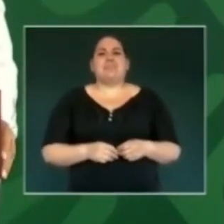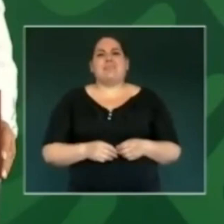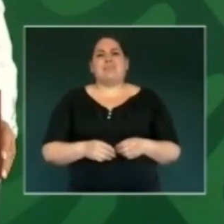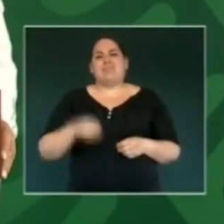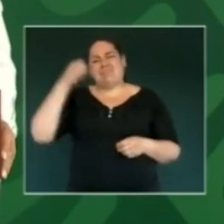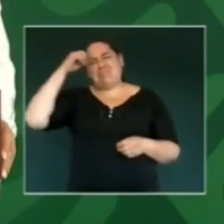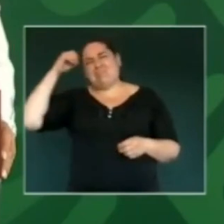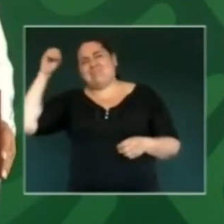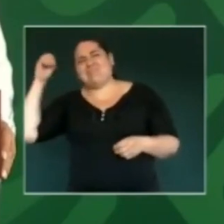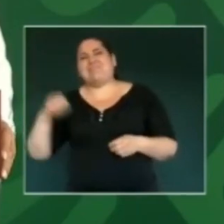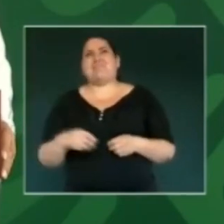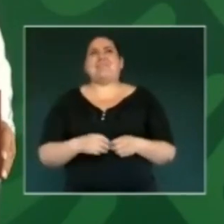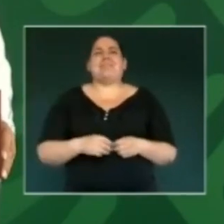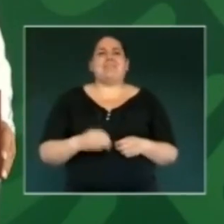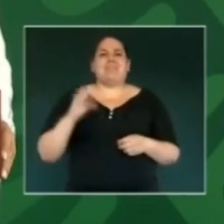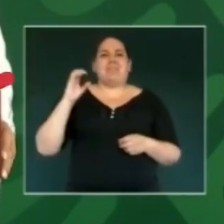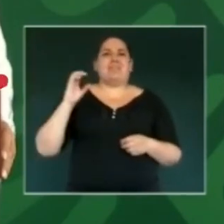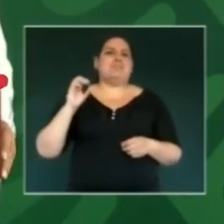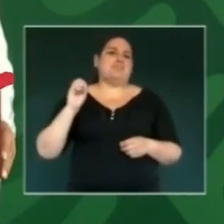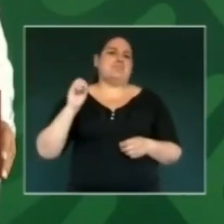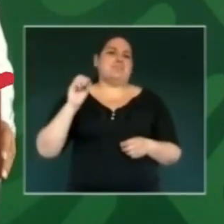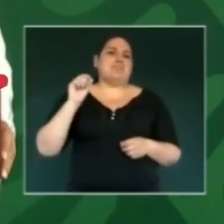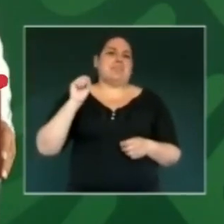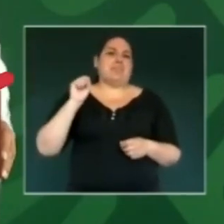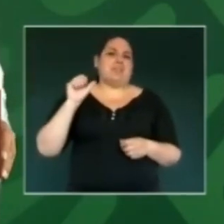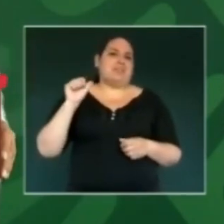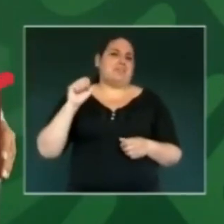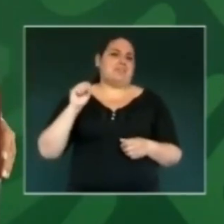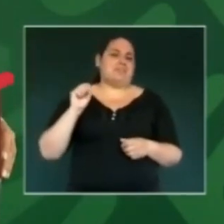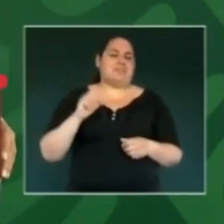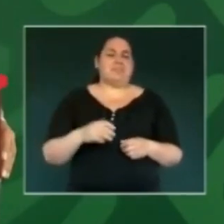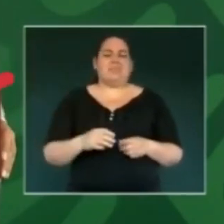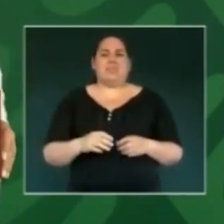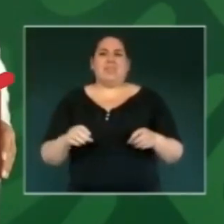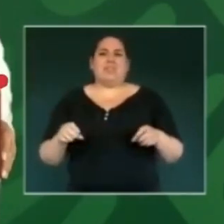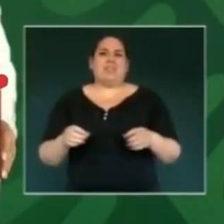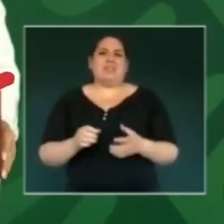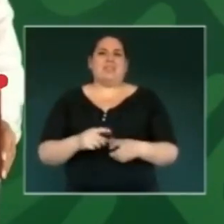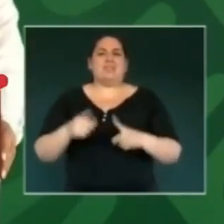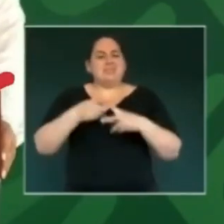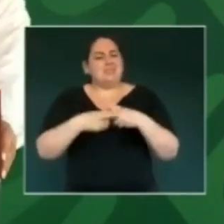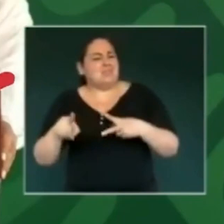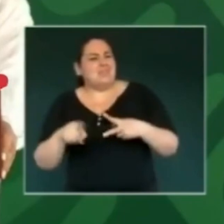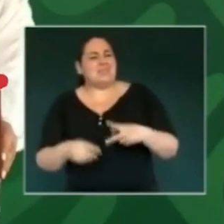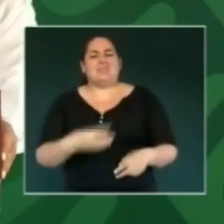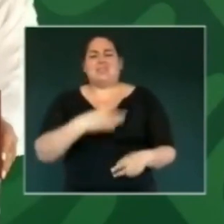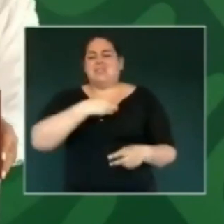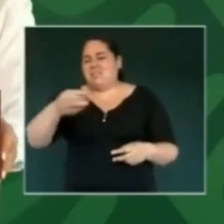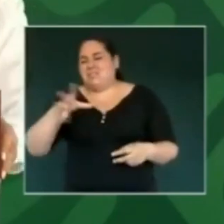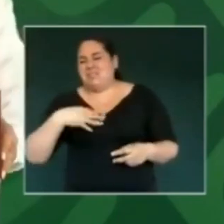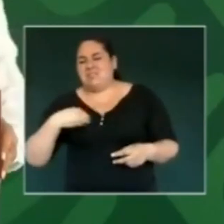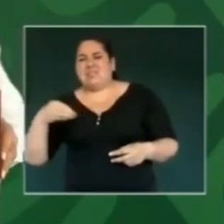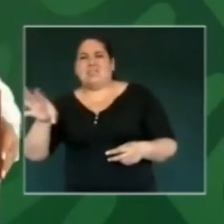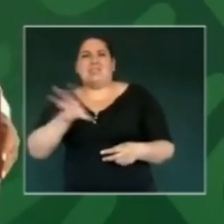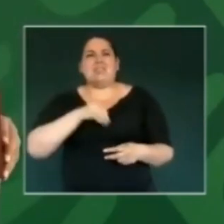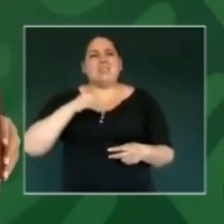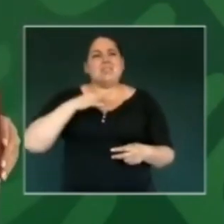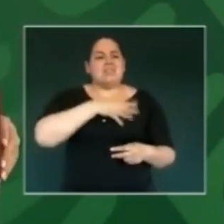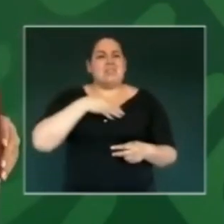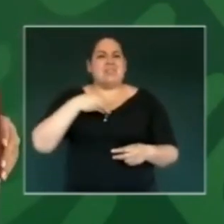otras. Por supuesto que ninguna de estas palabras las pronunció el presidente, pero eso fue lo que interpretó